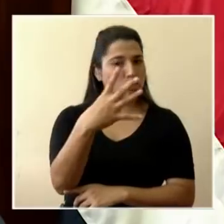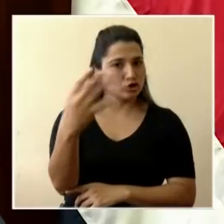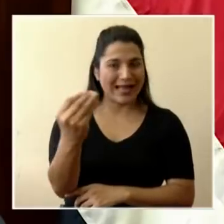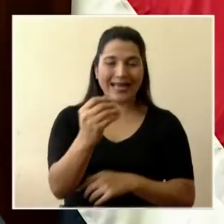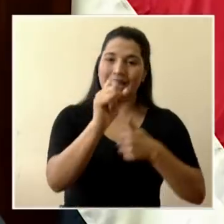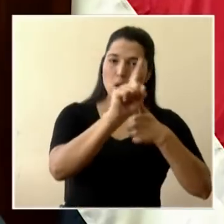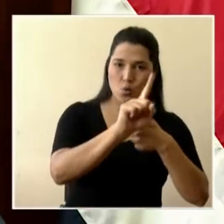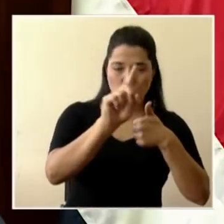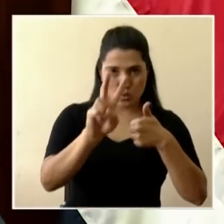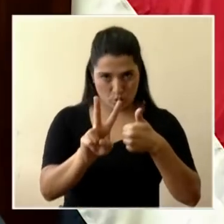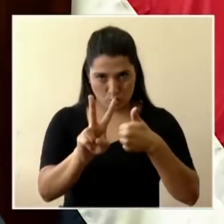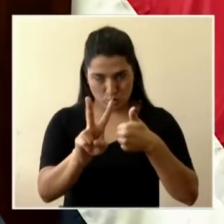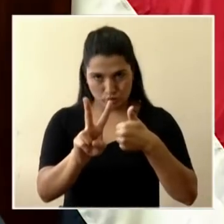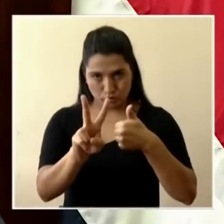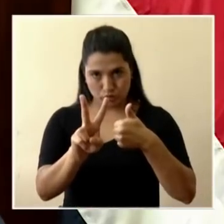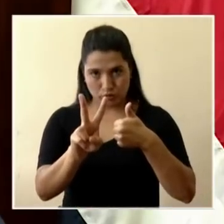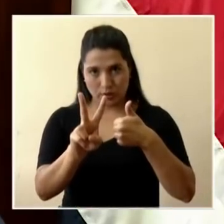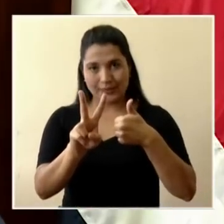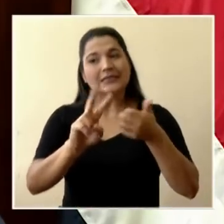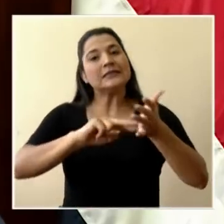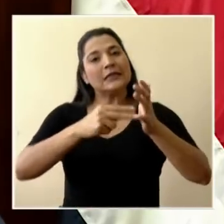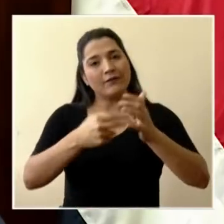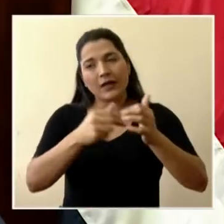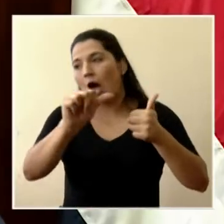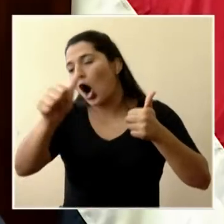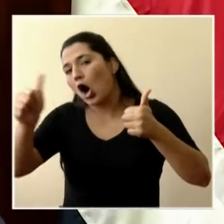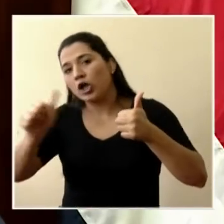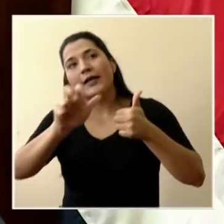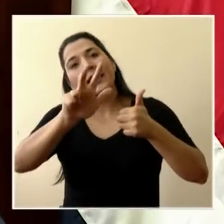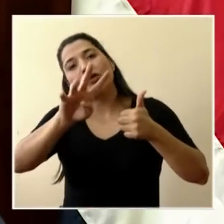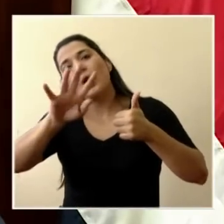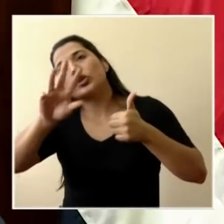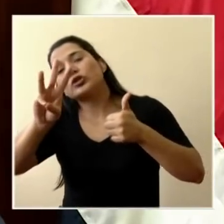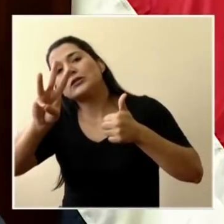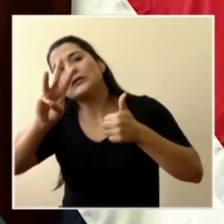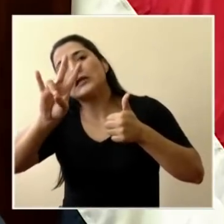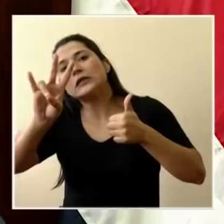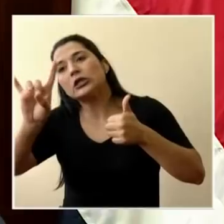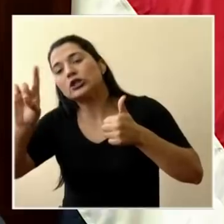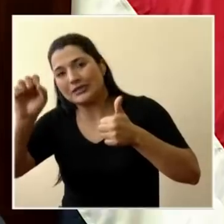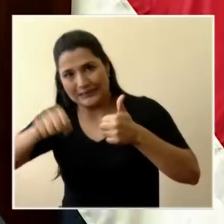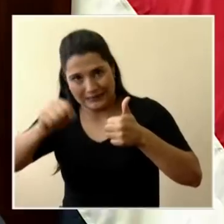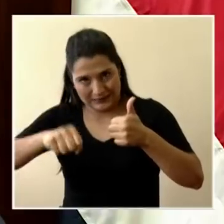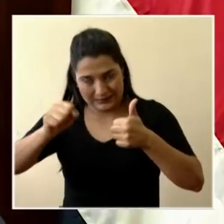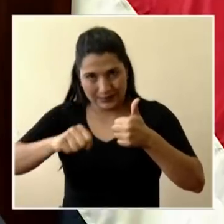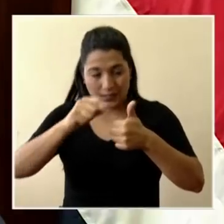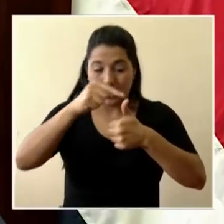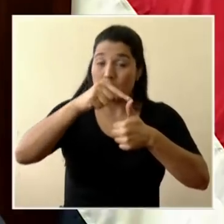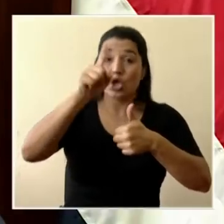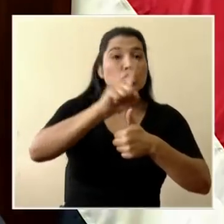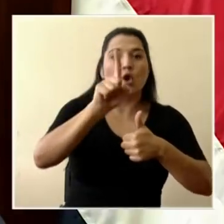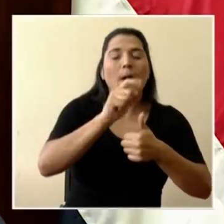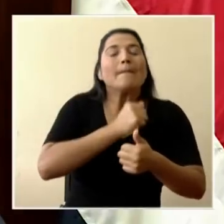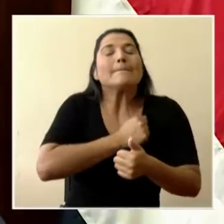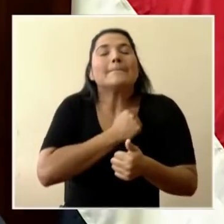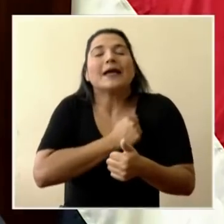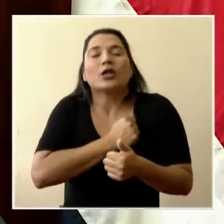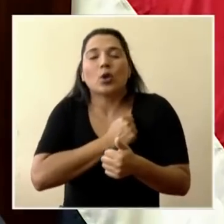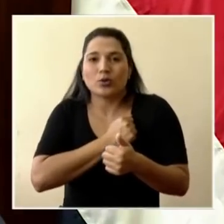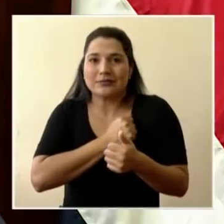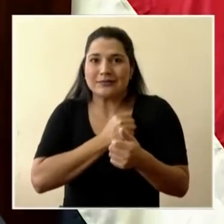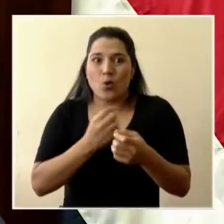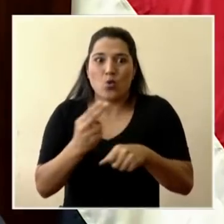2. Contrario censo, todos los demás terminaciones de placas circulan. Perdón que quite tiempo, pero lo voy a repetir